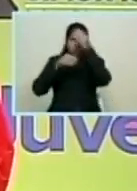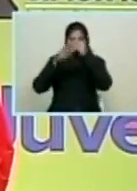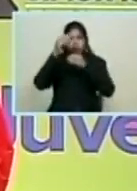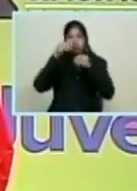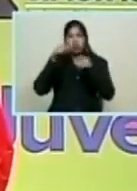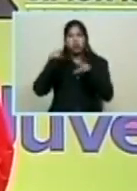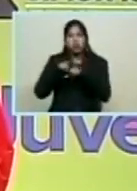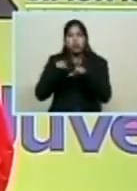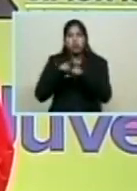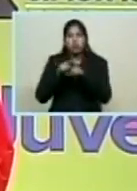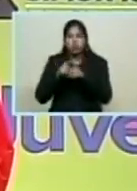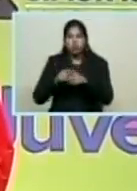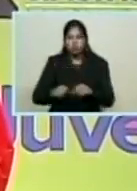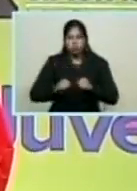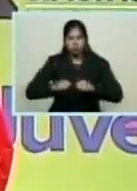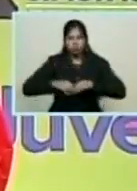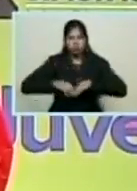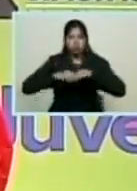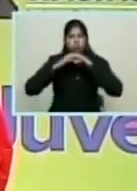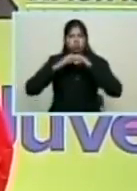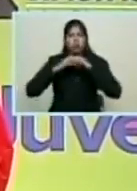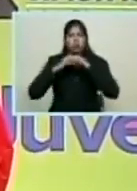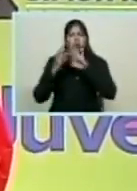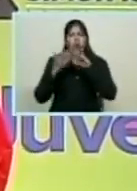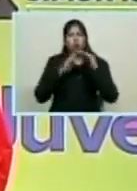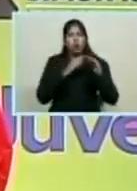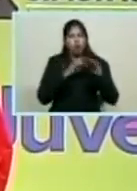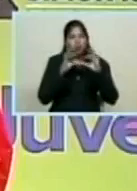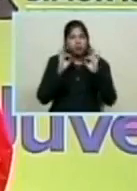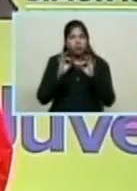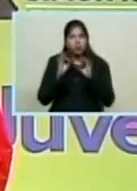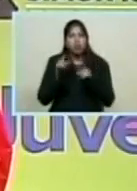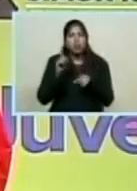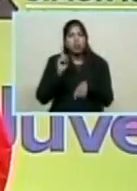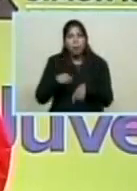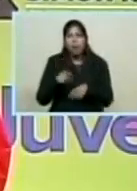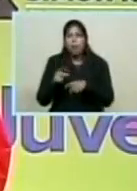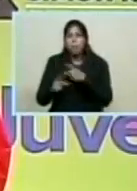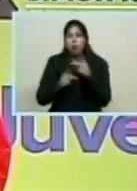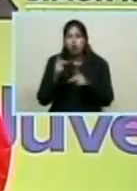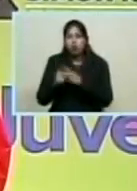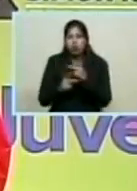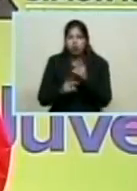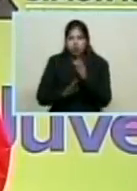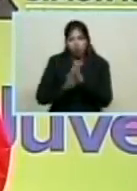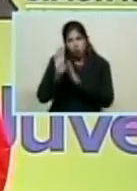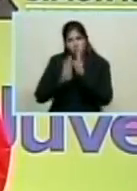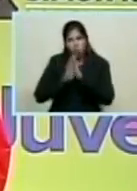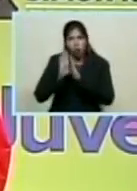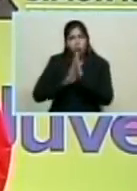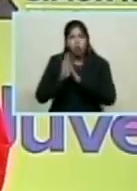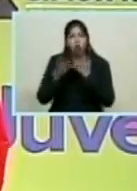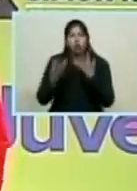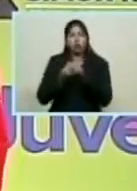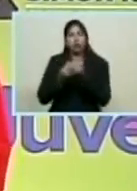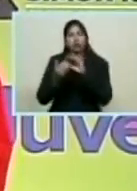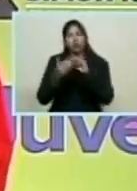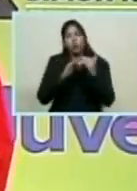comunidad, como un centro productivo desde la comunidad y con la comunidad.